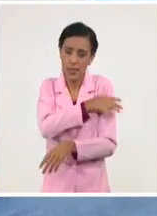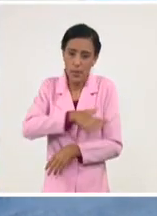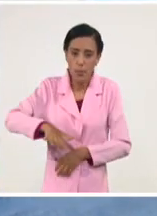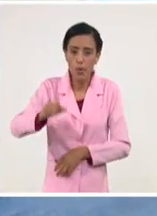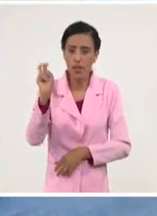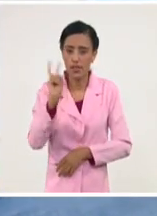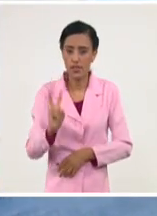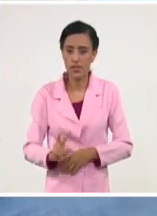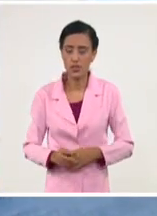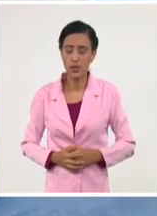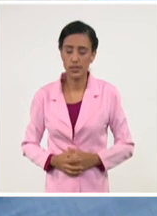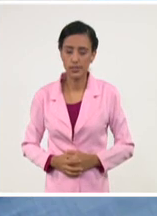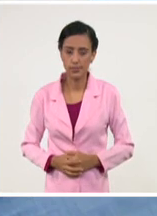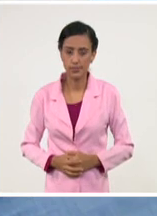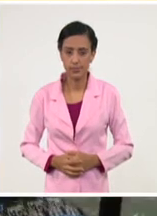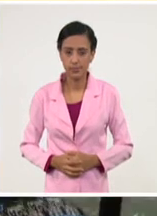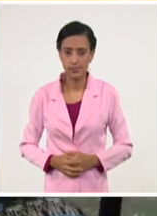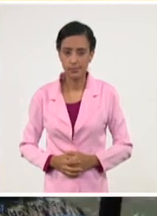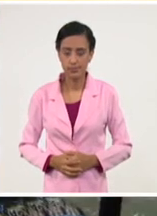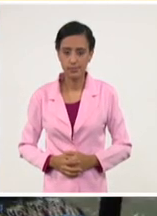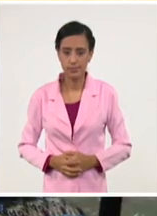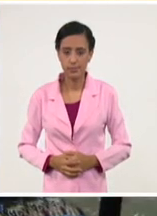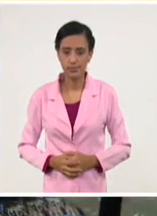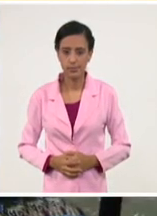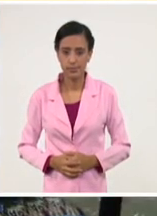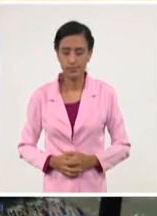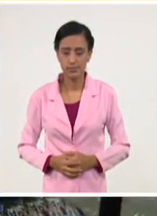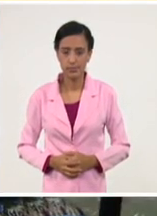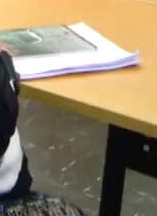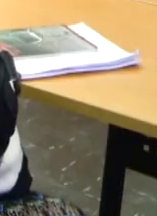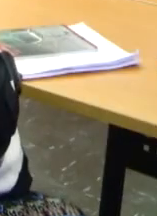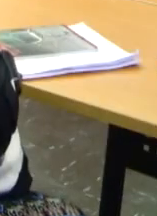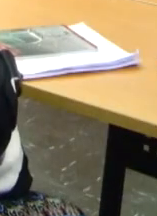venezolano. Desde Caracas reportamos Raúl Verdesie,